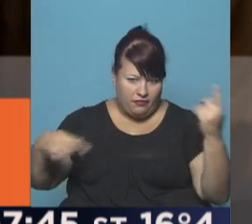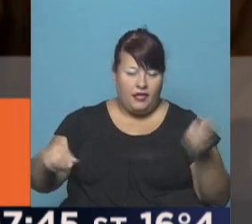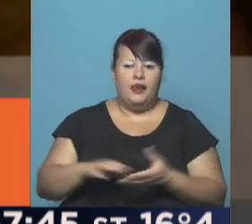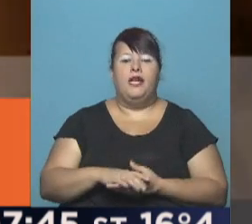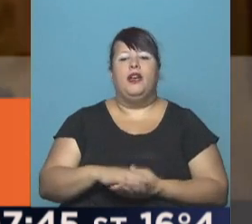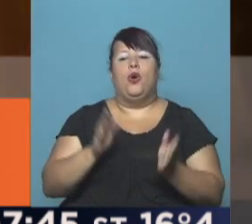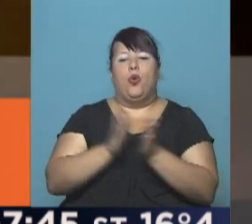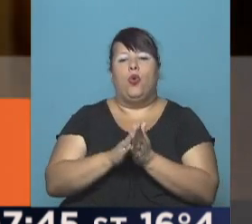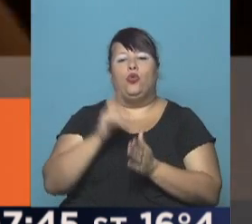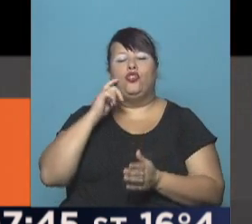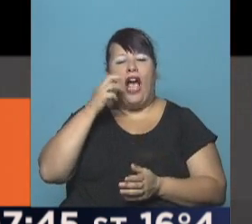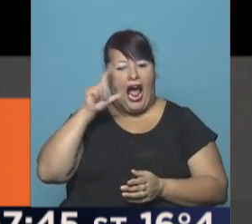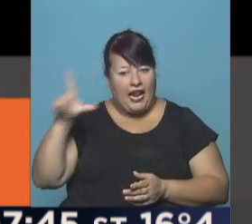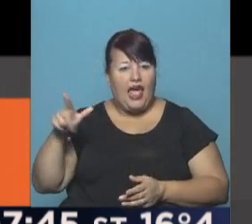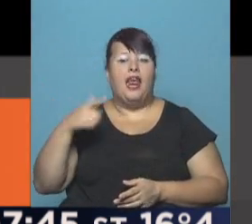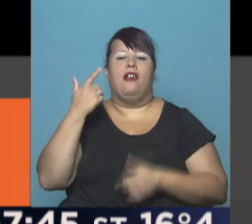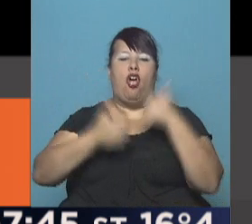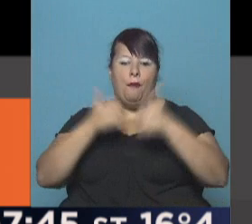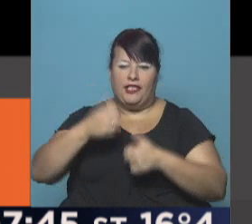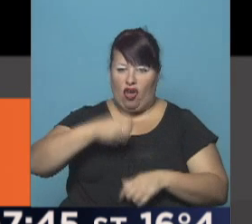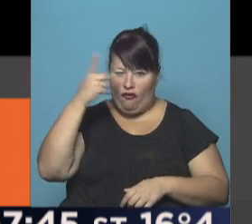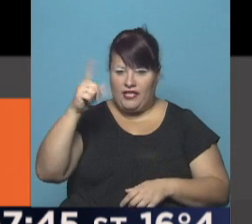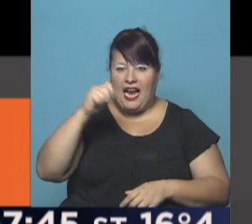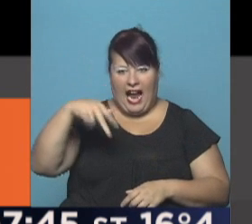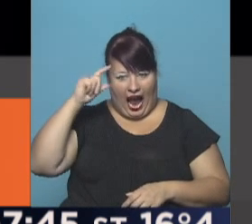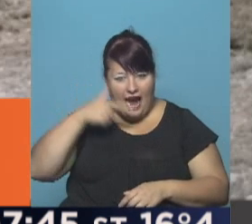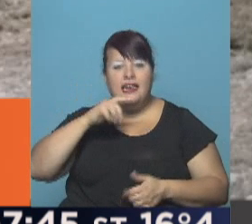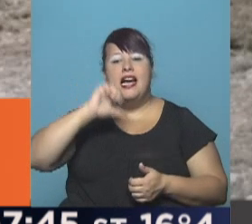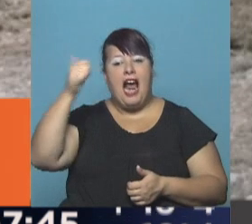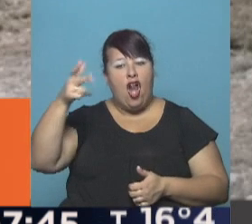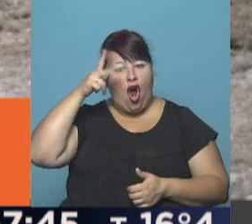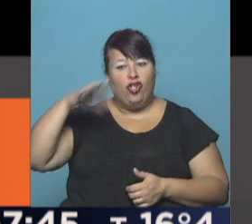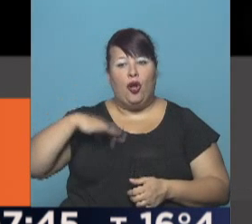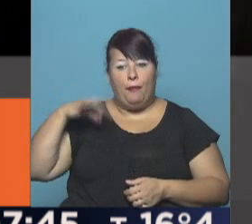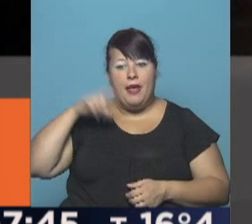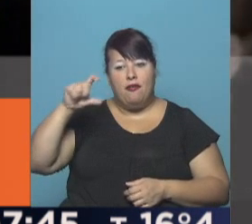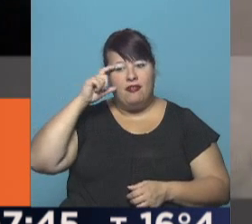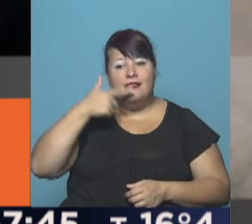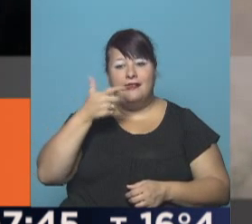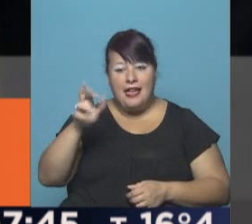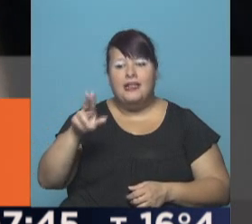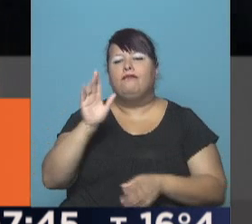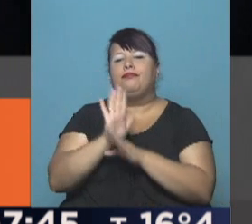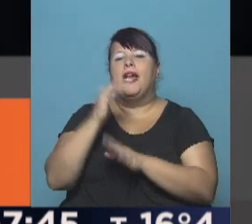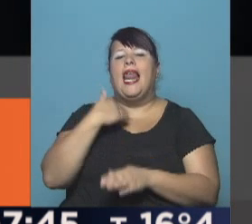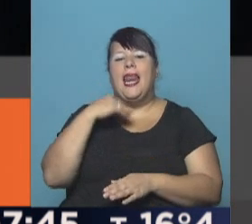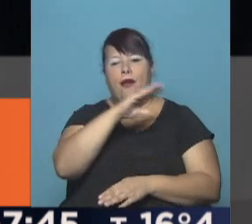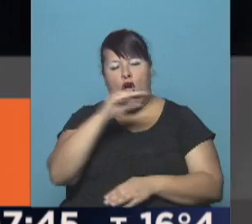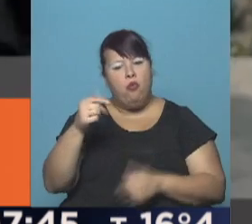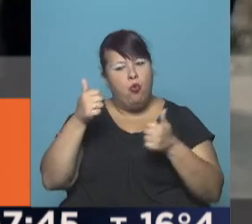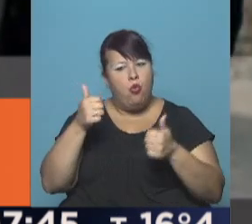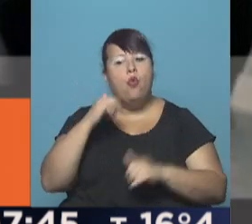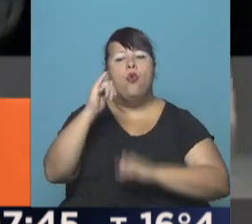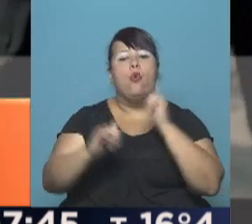elenco junto con Luis Garrel. Pasó por la competencia oficial de Cannes, ganó 8 premios César. Está basada en un libro de mucho éxito